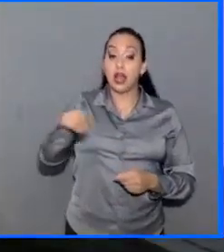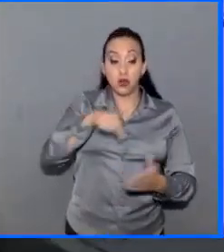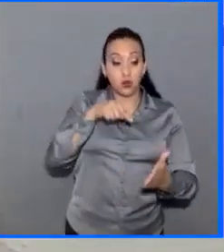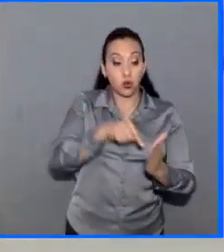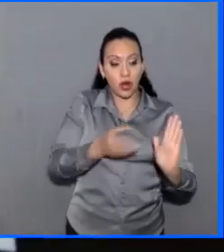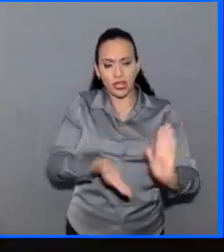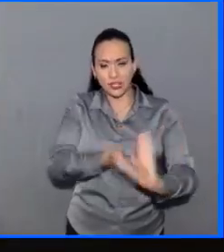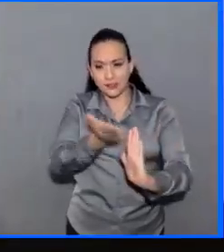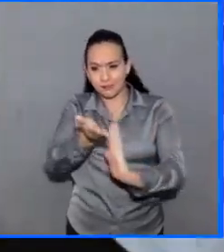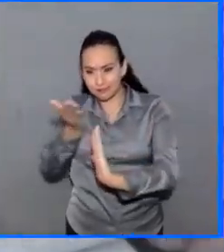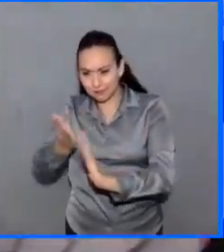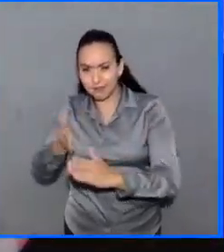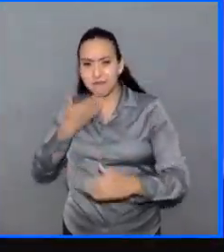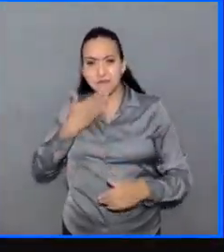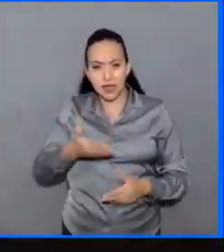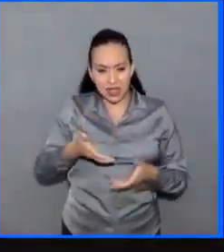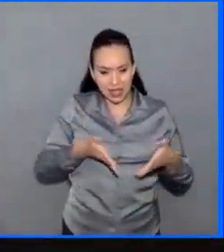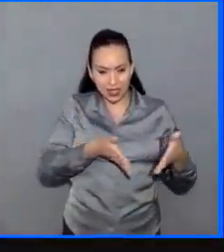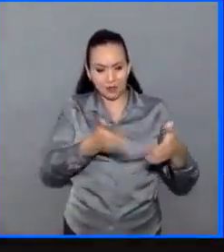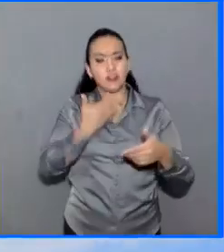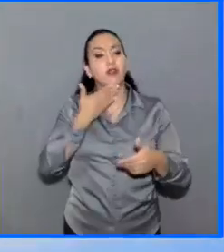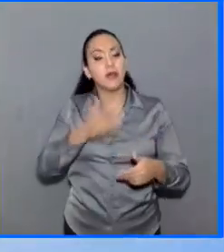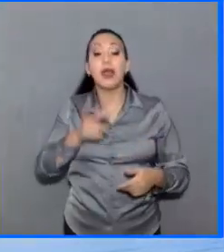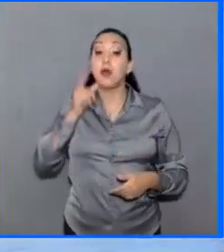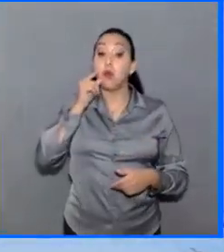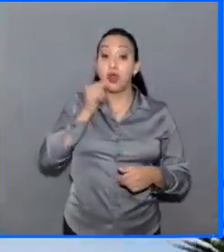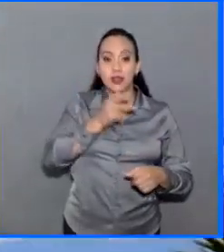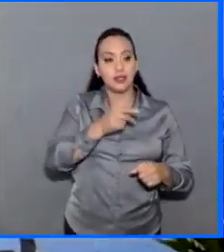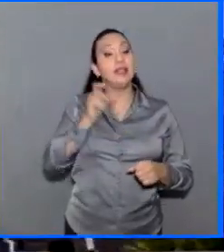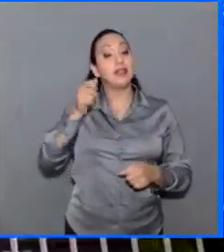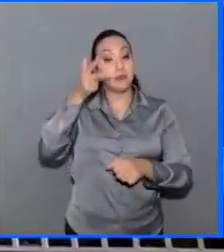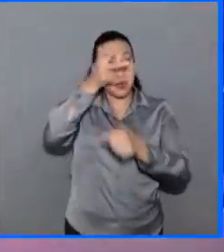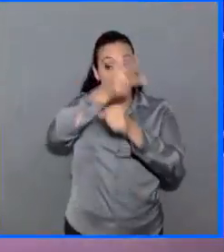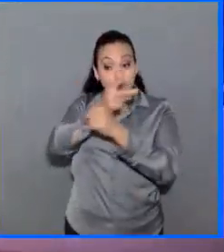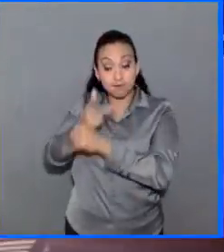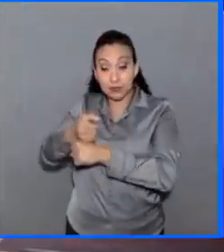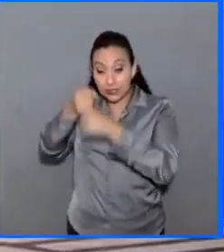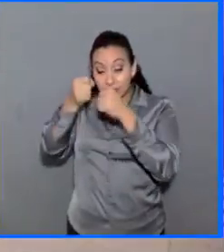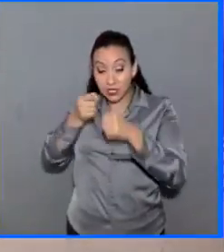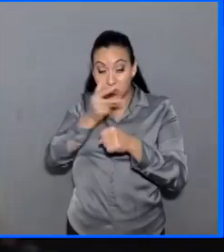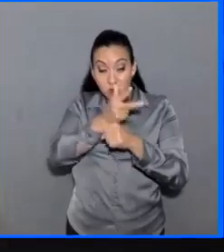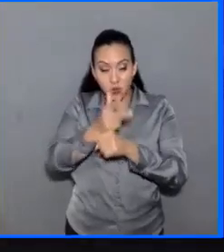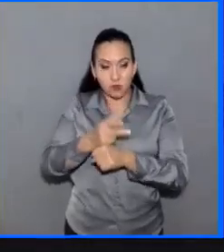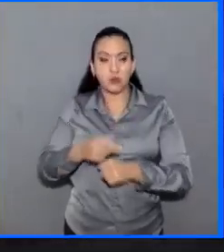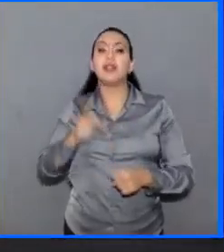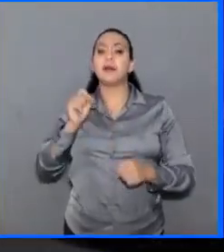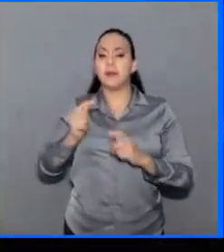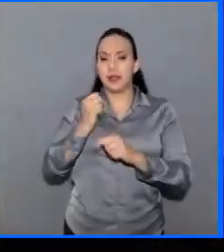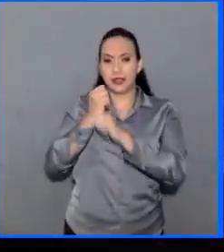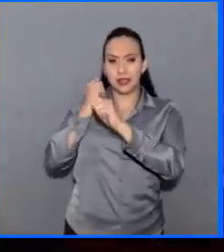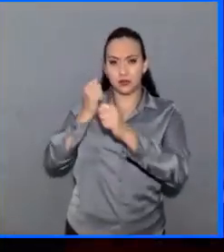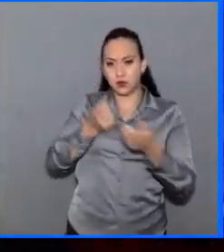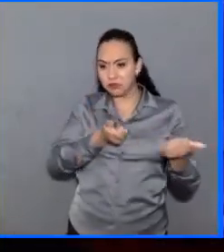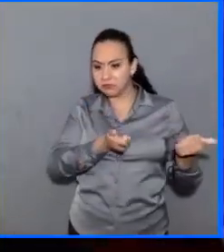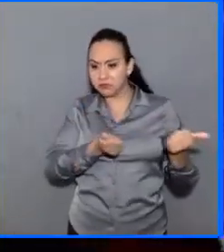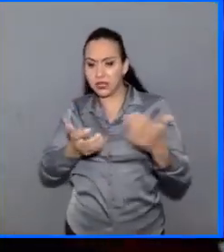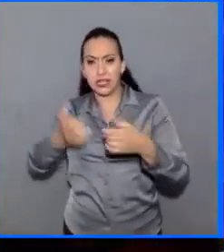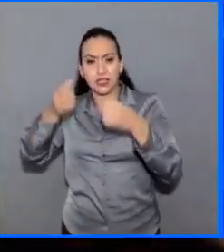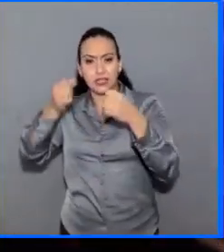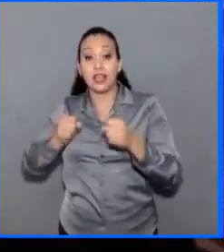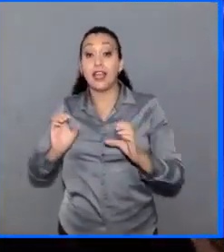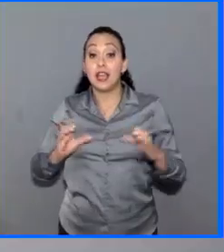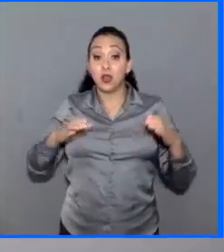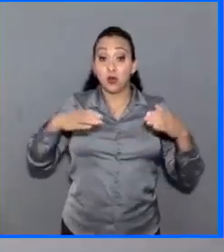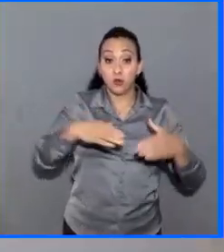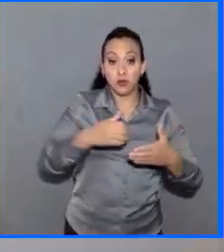policíaca, botones de auxilio y cámaras de seguridad, garantizar transporte público accesible y brindar charlas comunitarias sobre